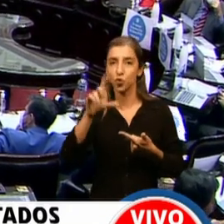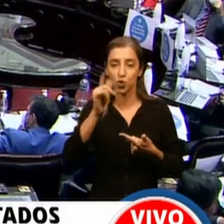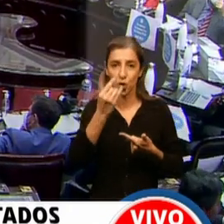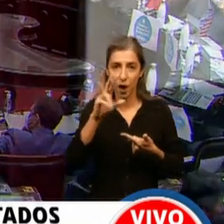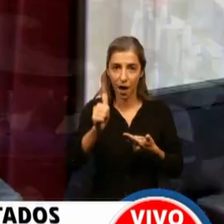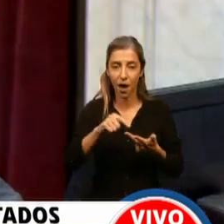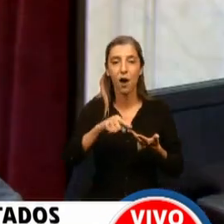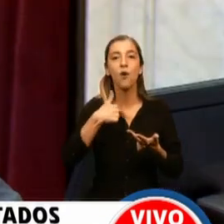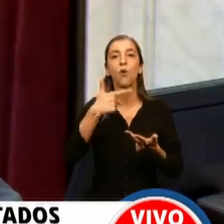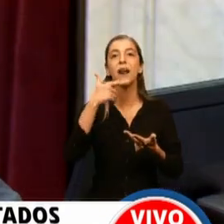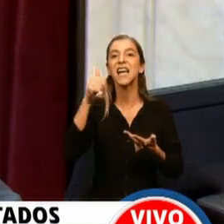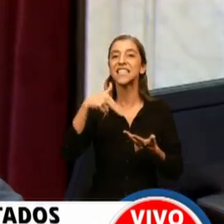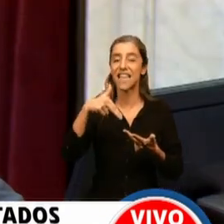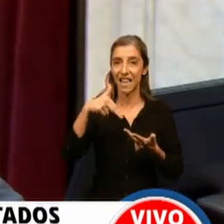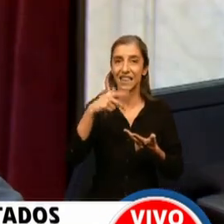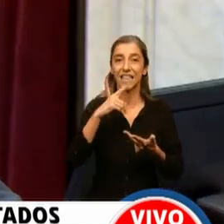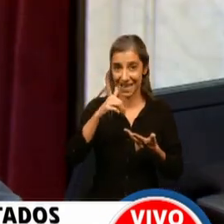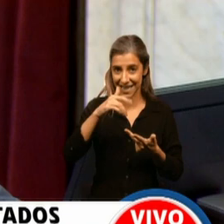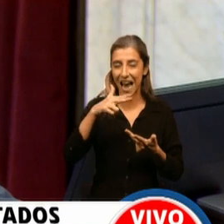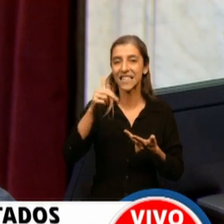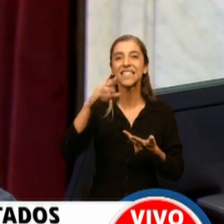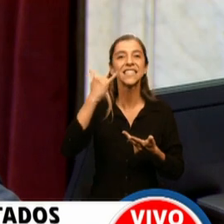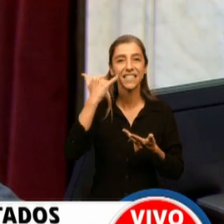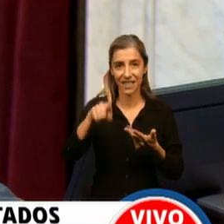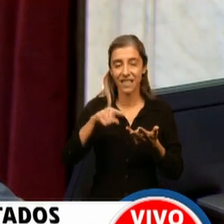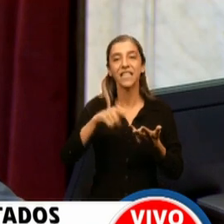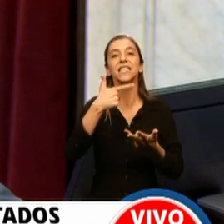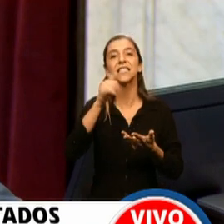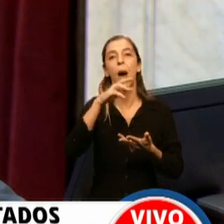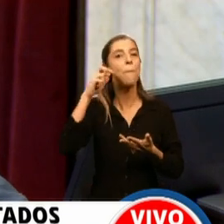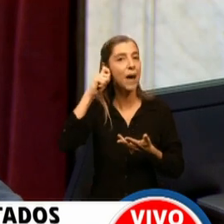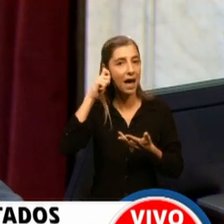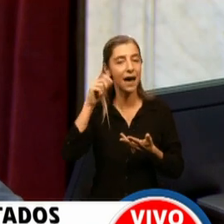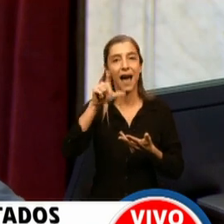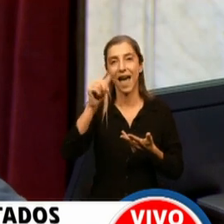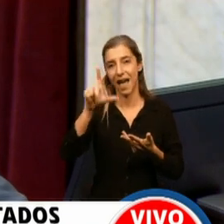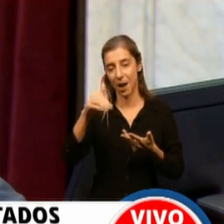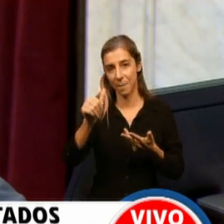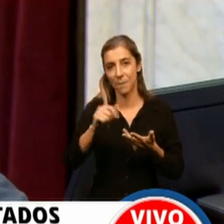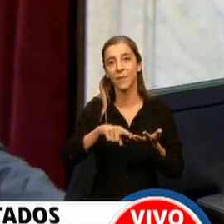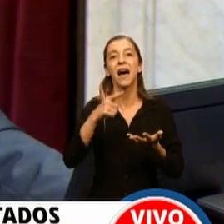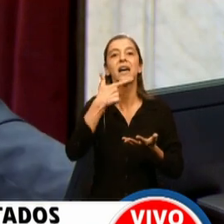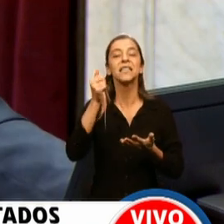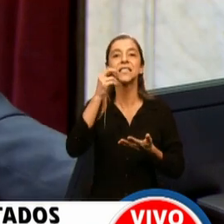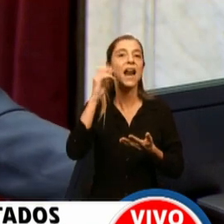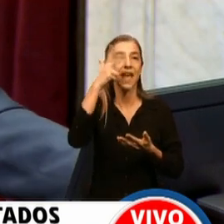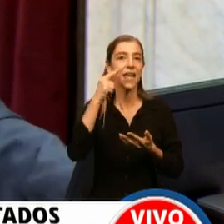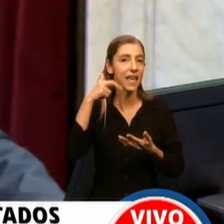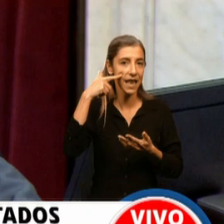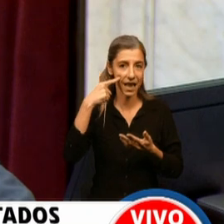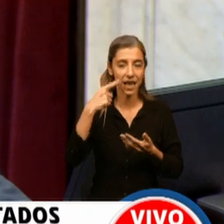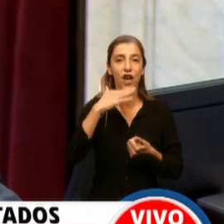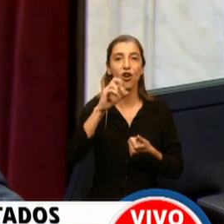diputada sanz nancy diputada sapag alma liliana diputado sarghini jorge